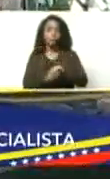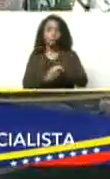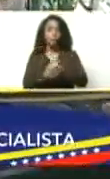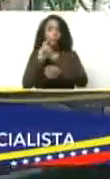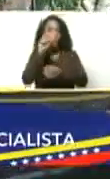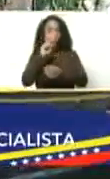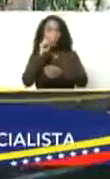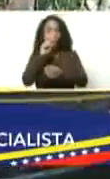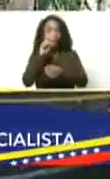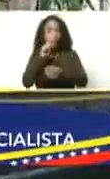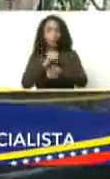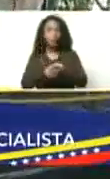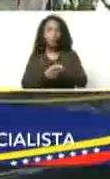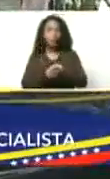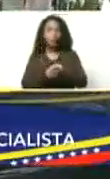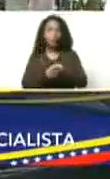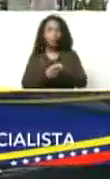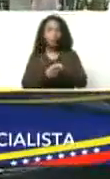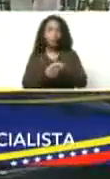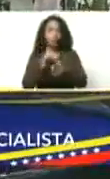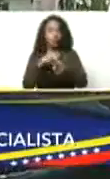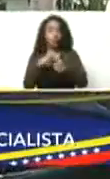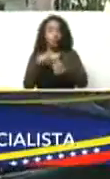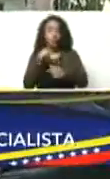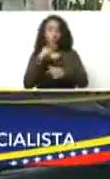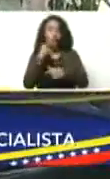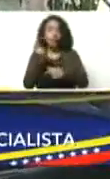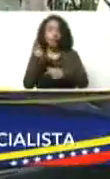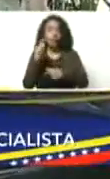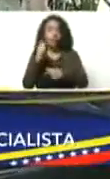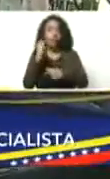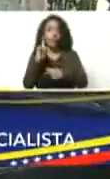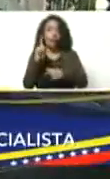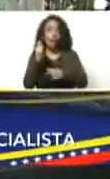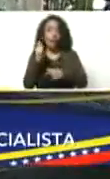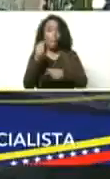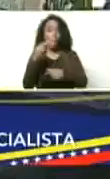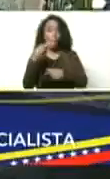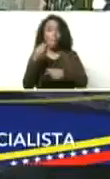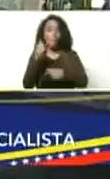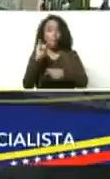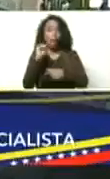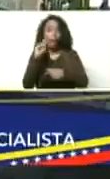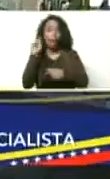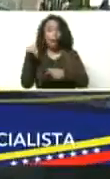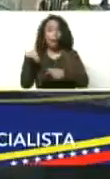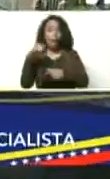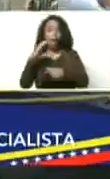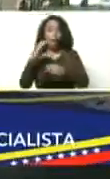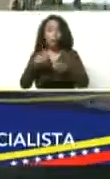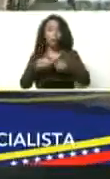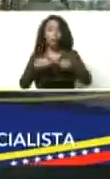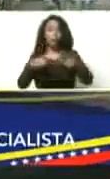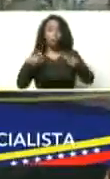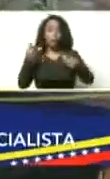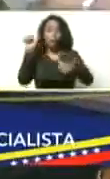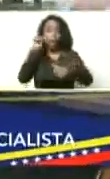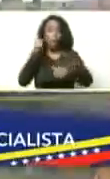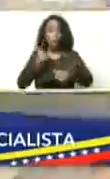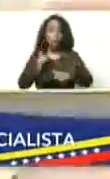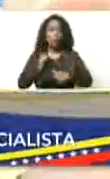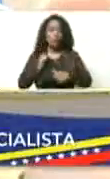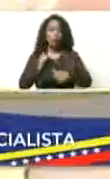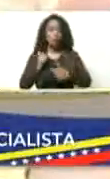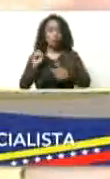rosadito. ¿Ah? Entonces tú dices que la tilapia crece... Sí, aquí sea. En el agua que le ponga. Nosotros agarramos en ese tiempo